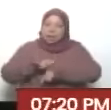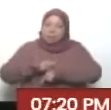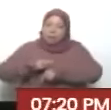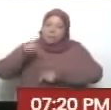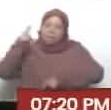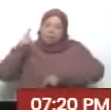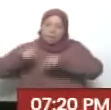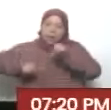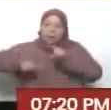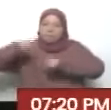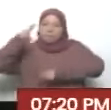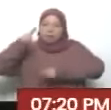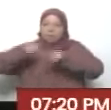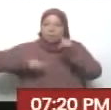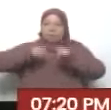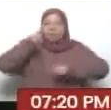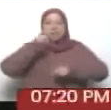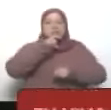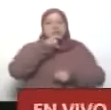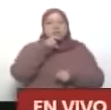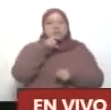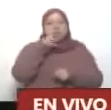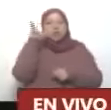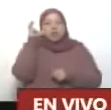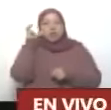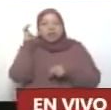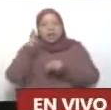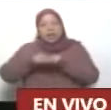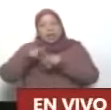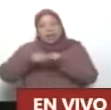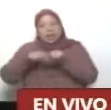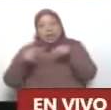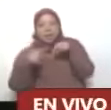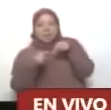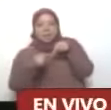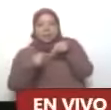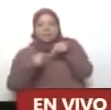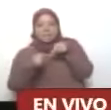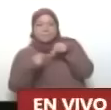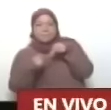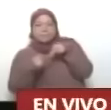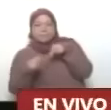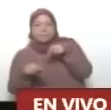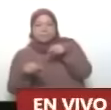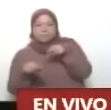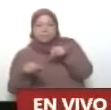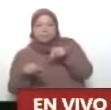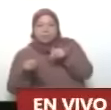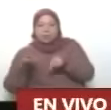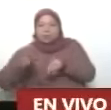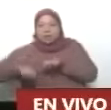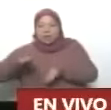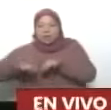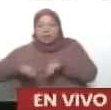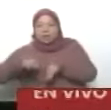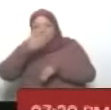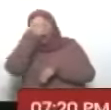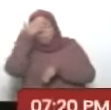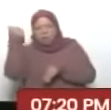Y el ritmo aquí. Mantienes el pie aquí y el ritmo aquí. ¿Cómo que se llama el tambor de acá abajo, chicos? Se me